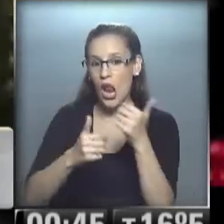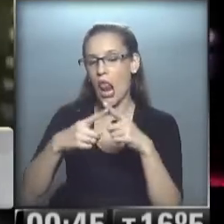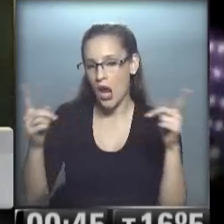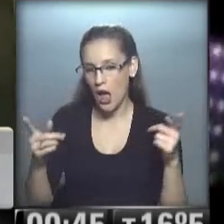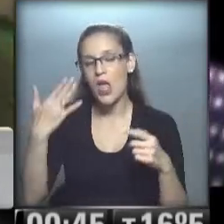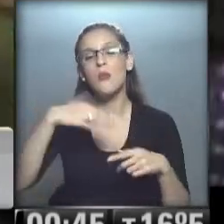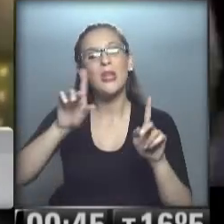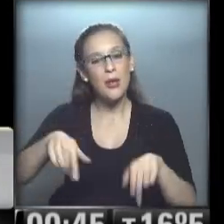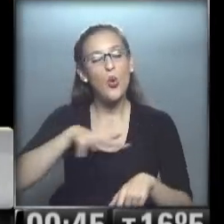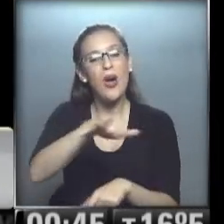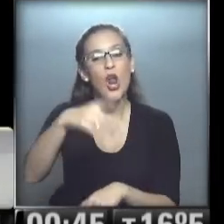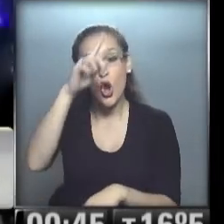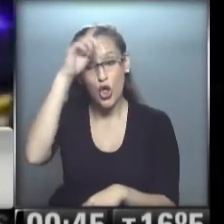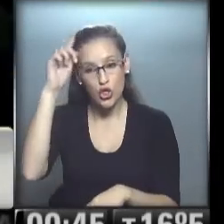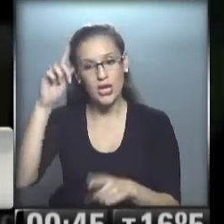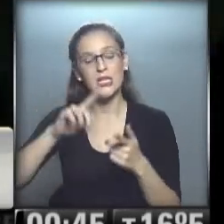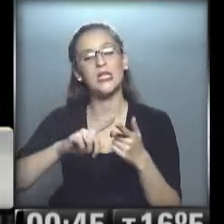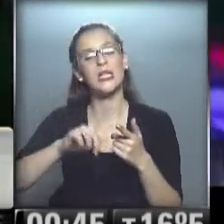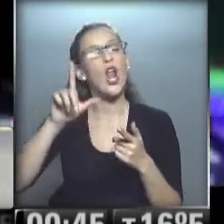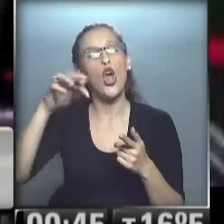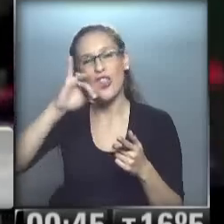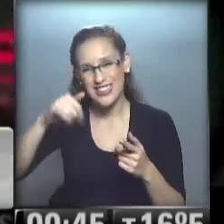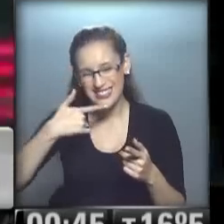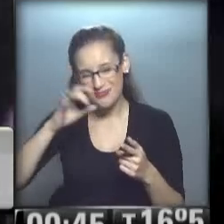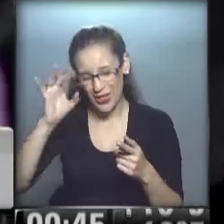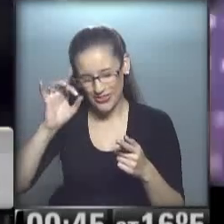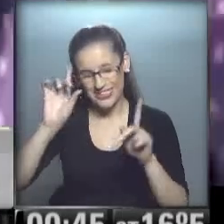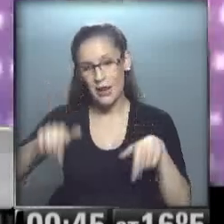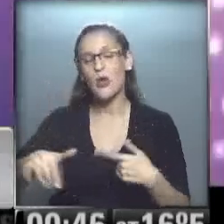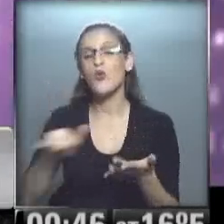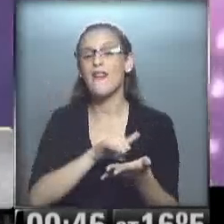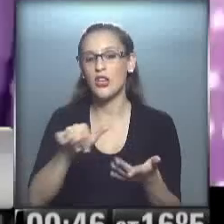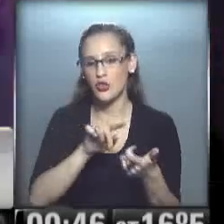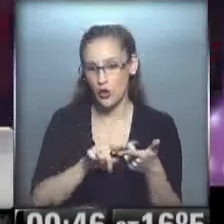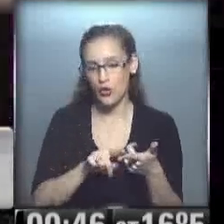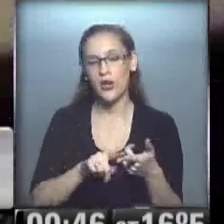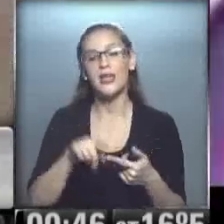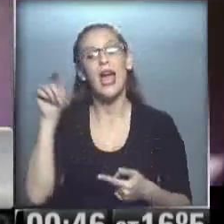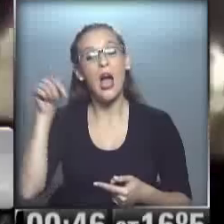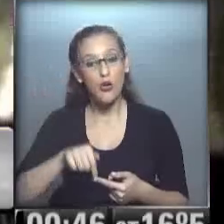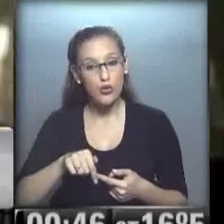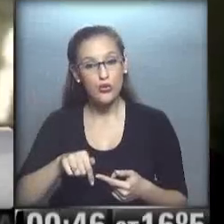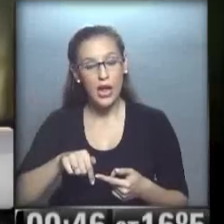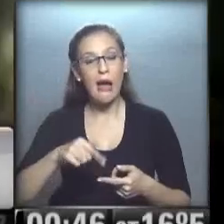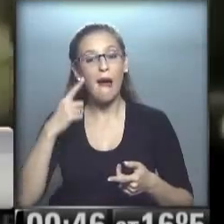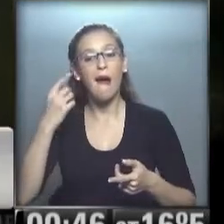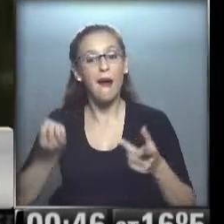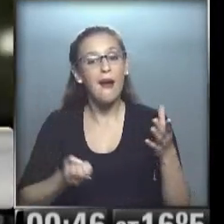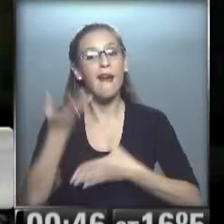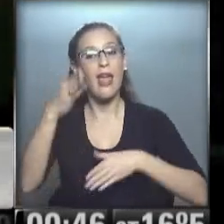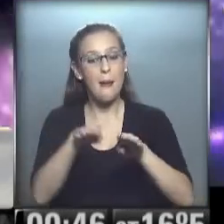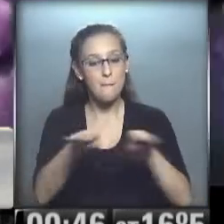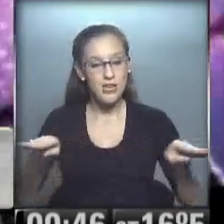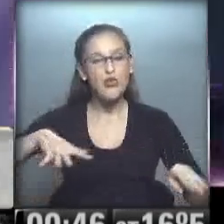lugares de Londres y de Nueva York. Y ahora, más recientemente, se implementó uno de estos pisos en una estación de trenes